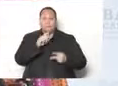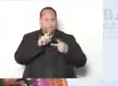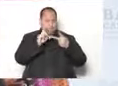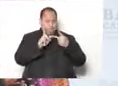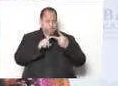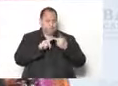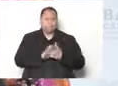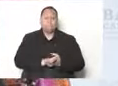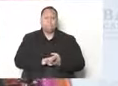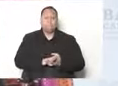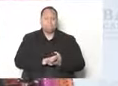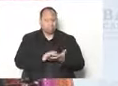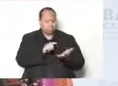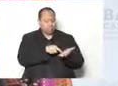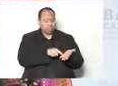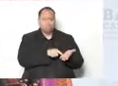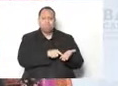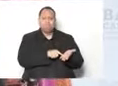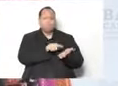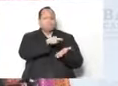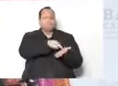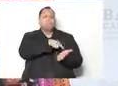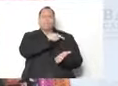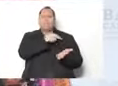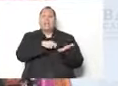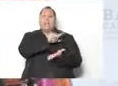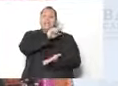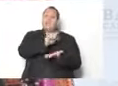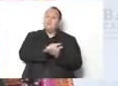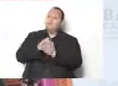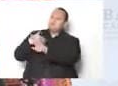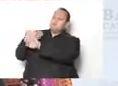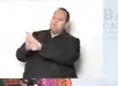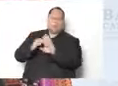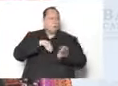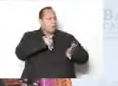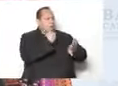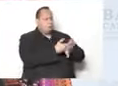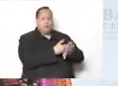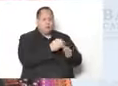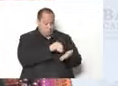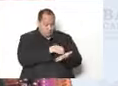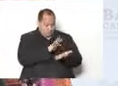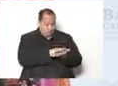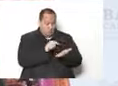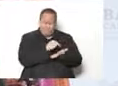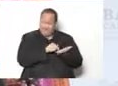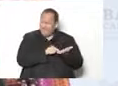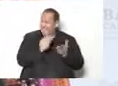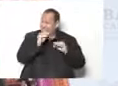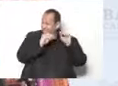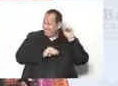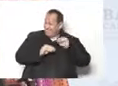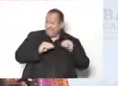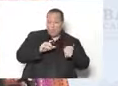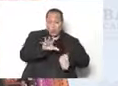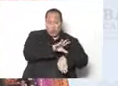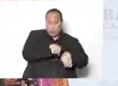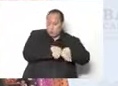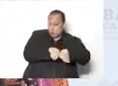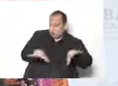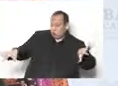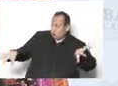La terminación sin reserva legal alguna, tanto del contrato de generación y suministro de